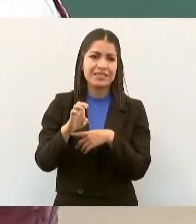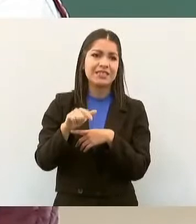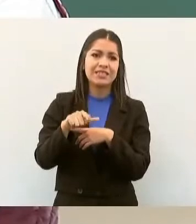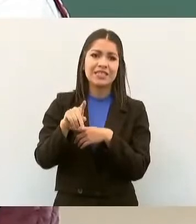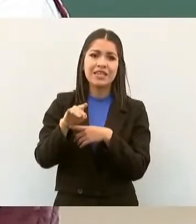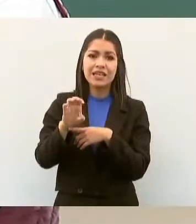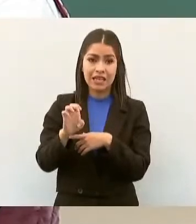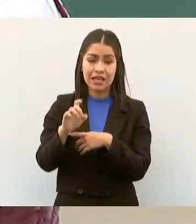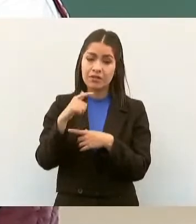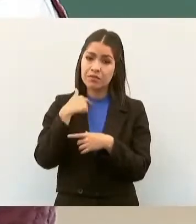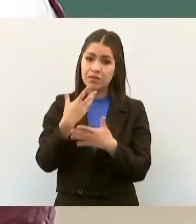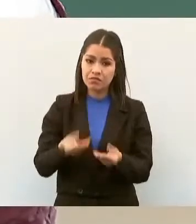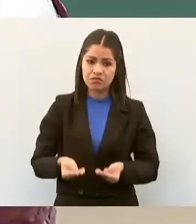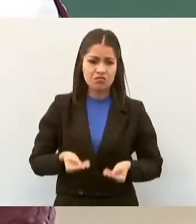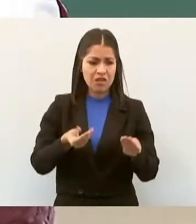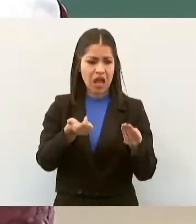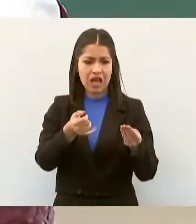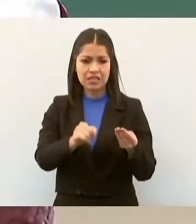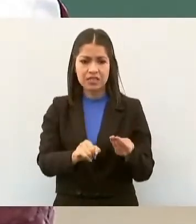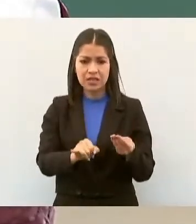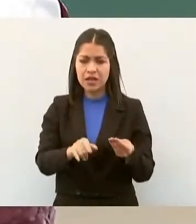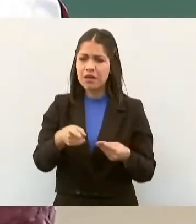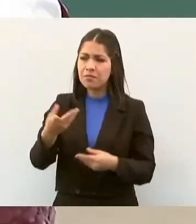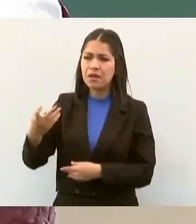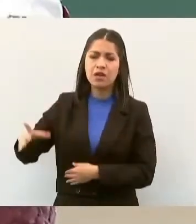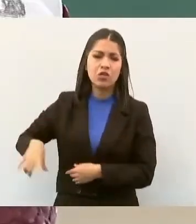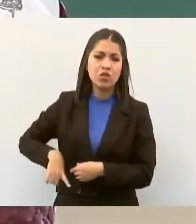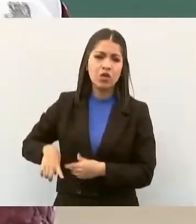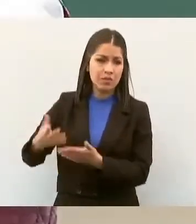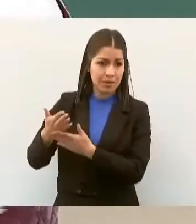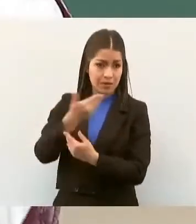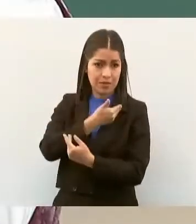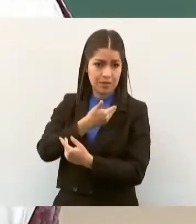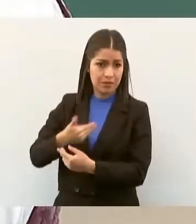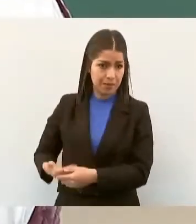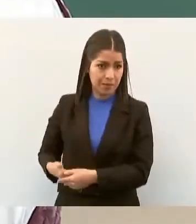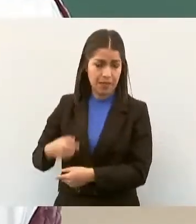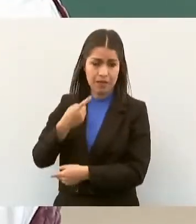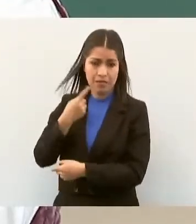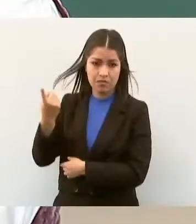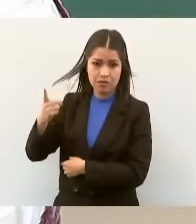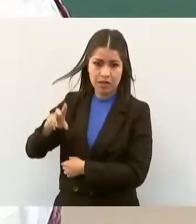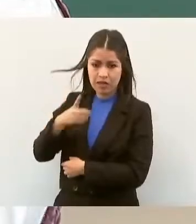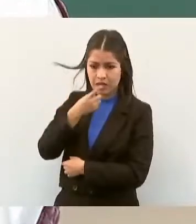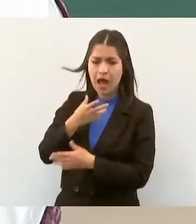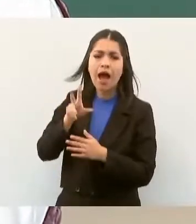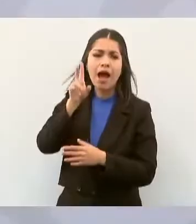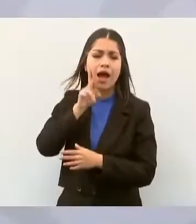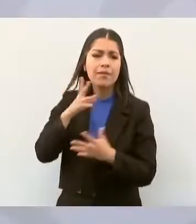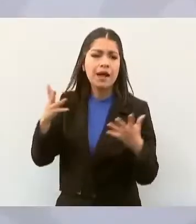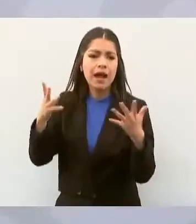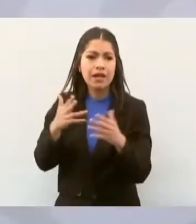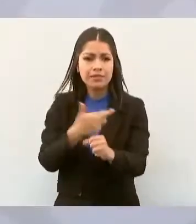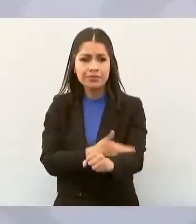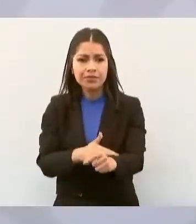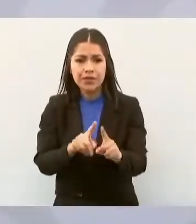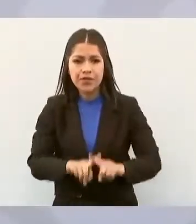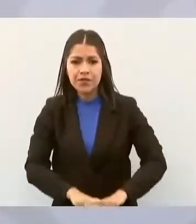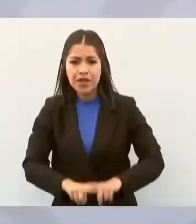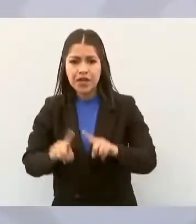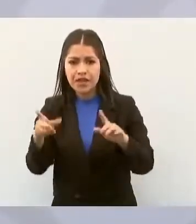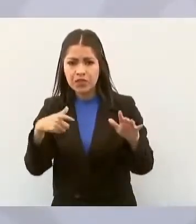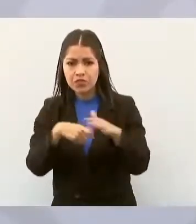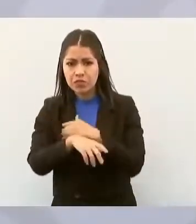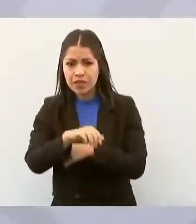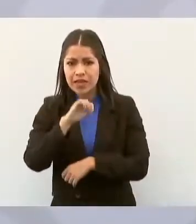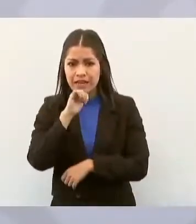presidente Andrés Manuel López Obrador, a ver, Alfredo, hay que hacer eso sin corrupción. Y en eso estamos. Cuando llegamos al